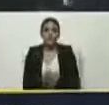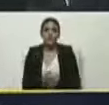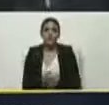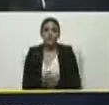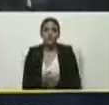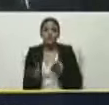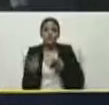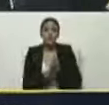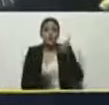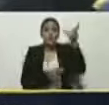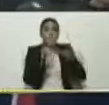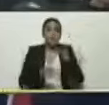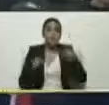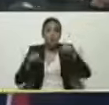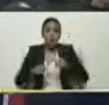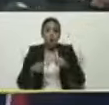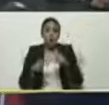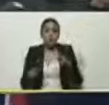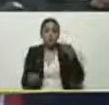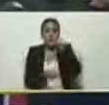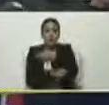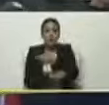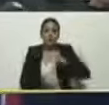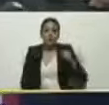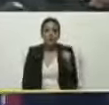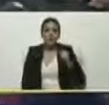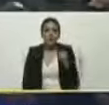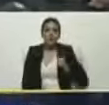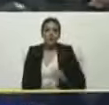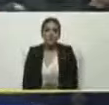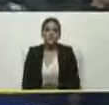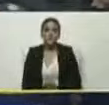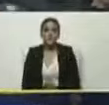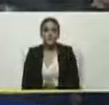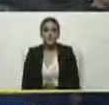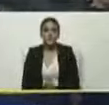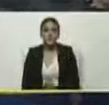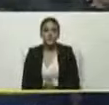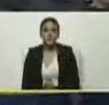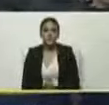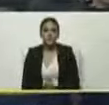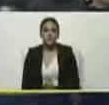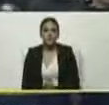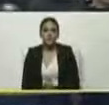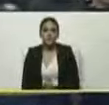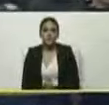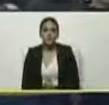graduandos.